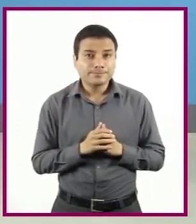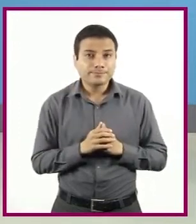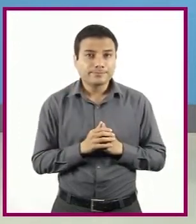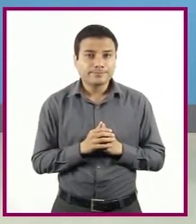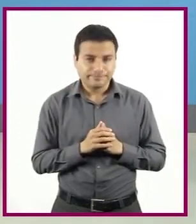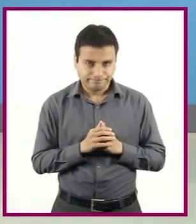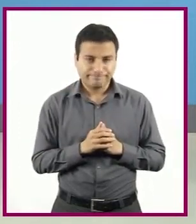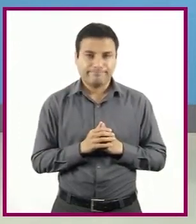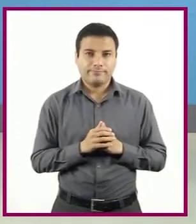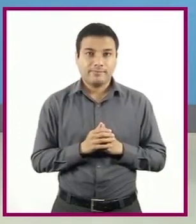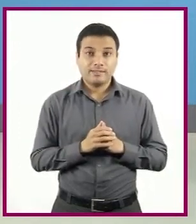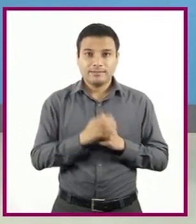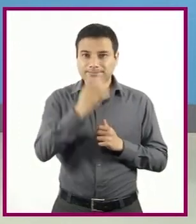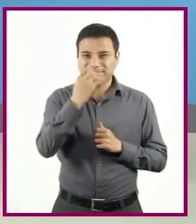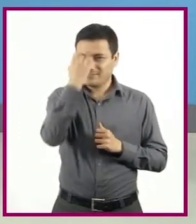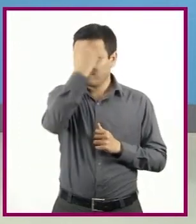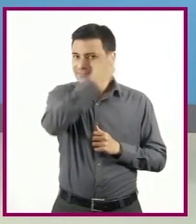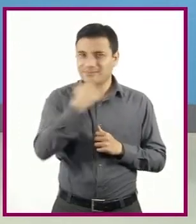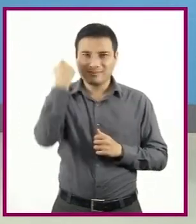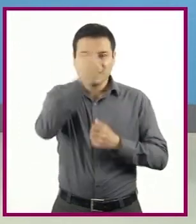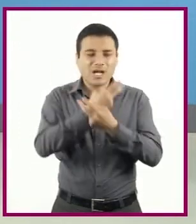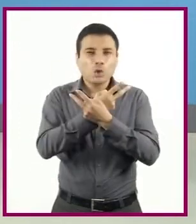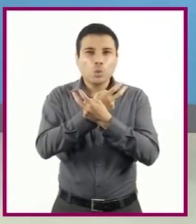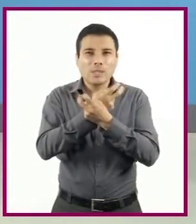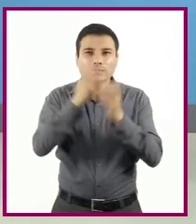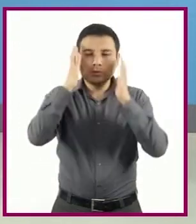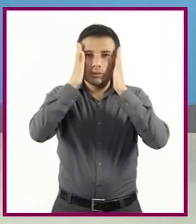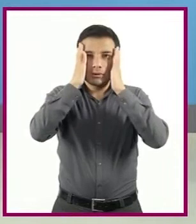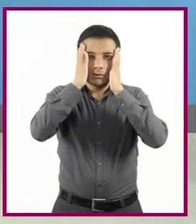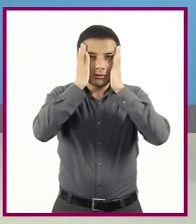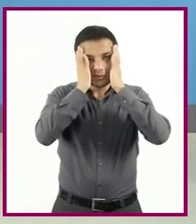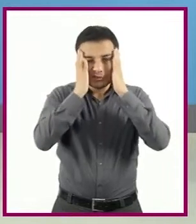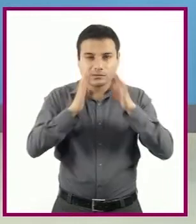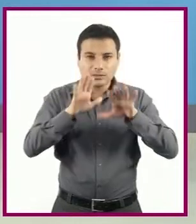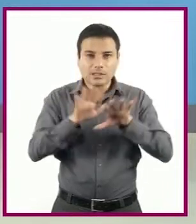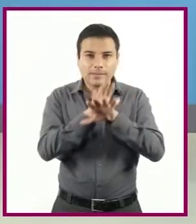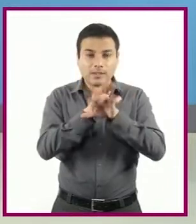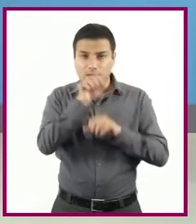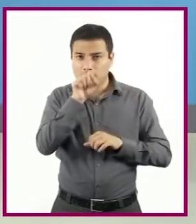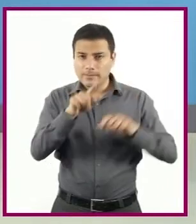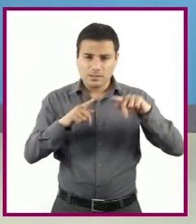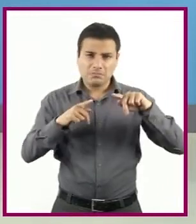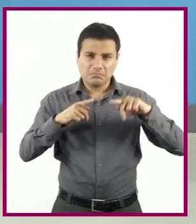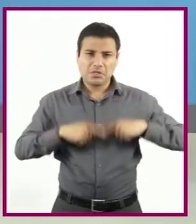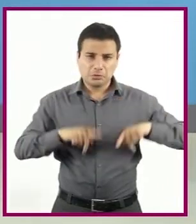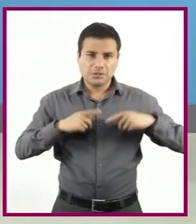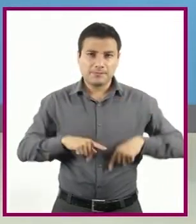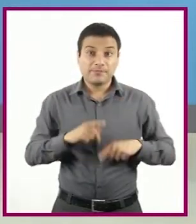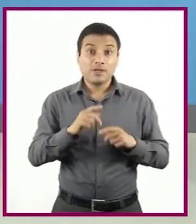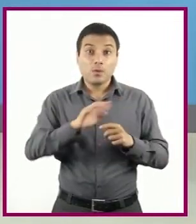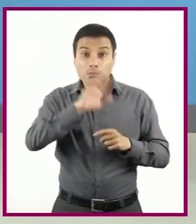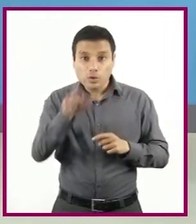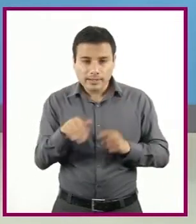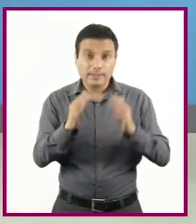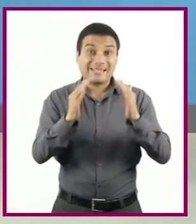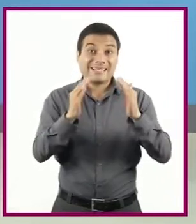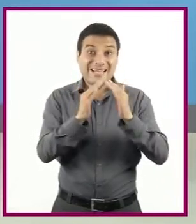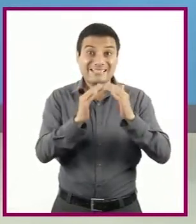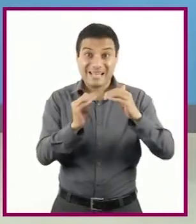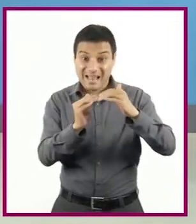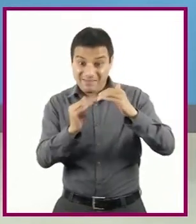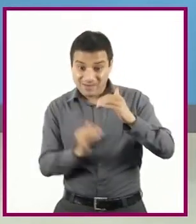de la deformación craneal, enterraban a sus muertos en tumbas o bajo sus casas, practicaron